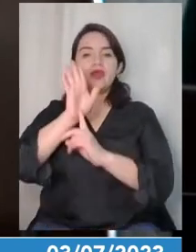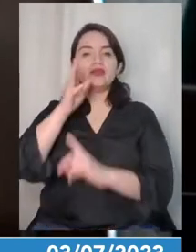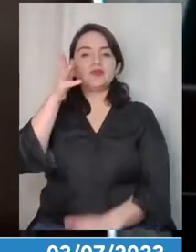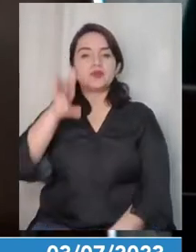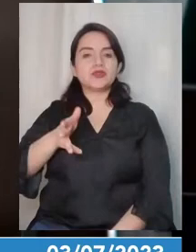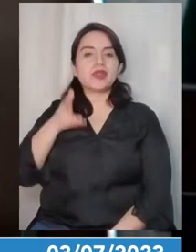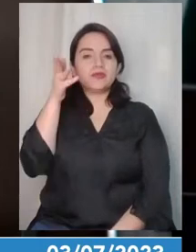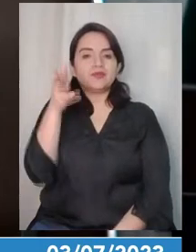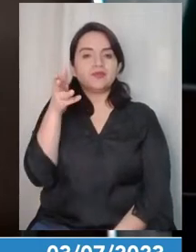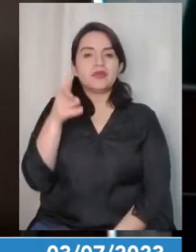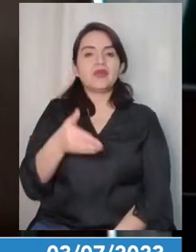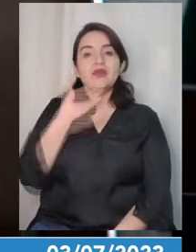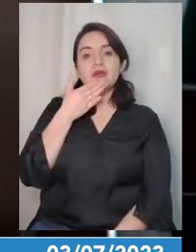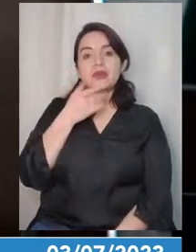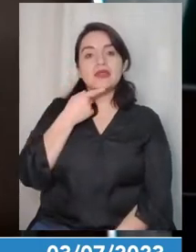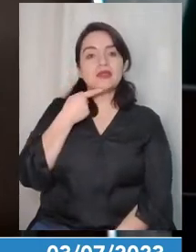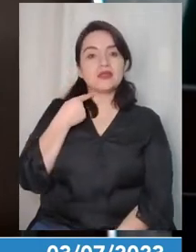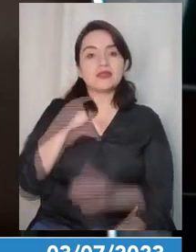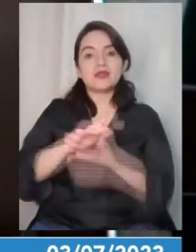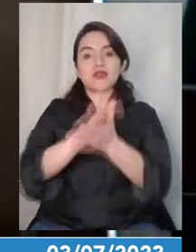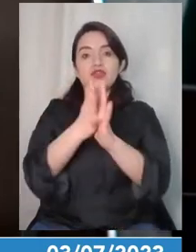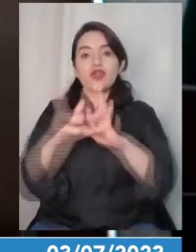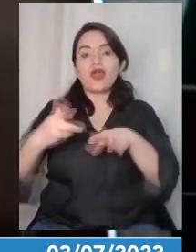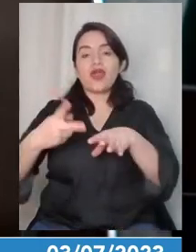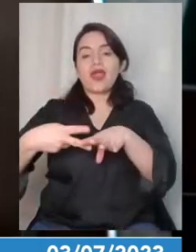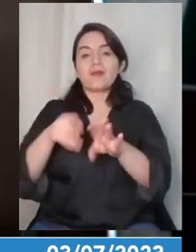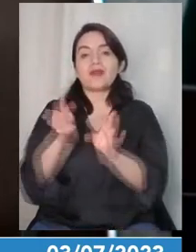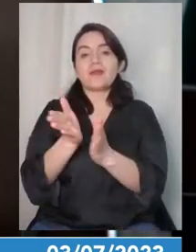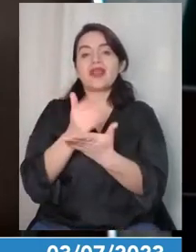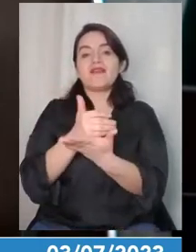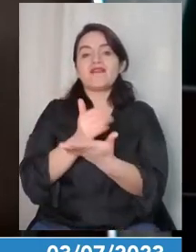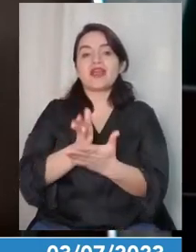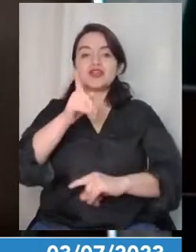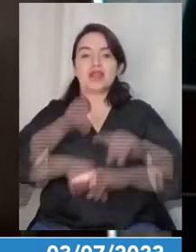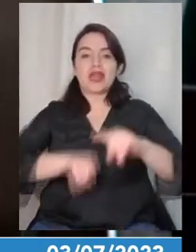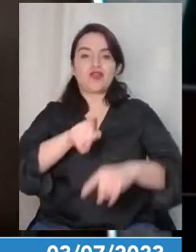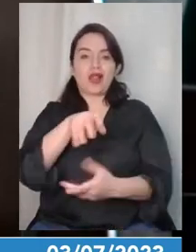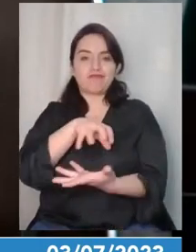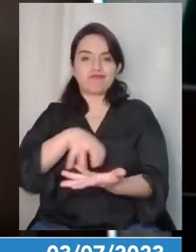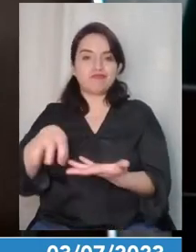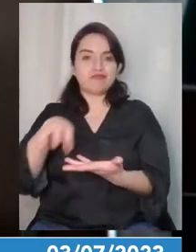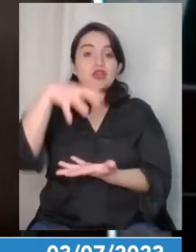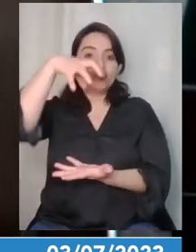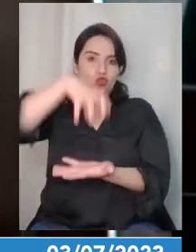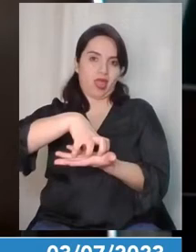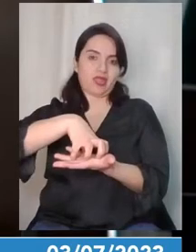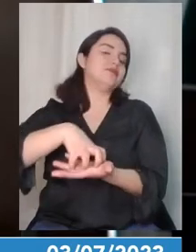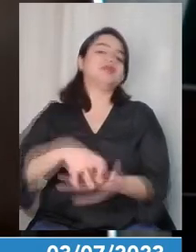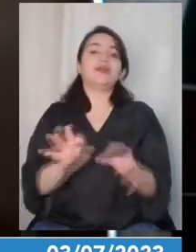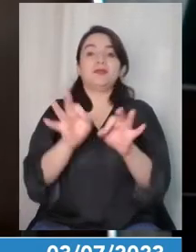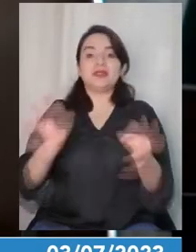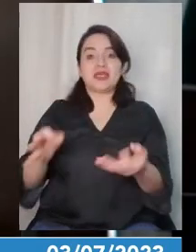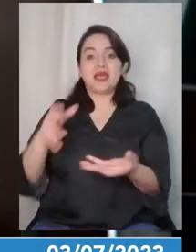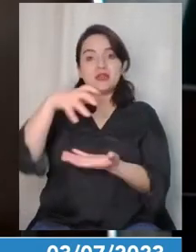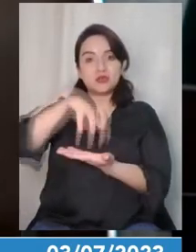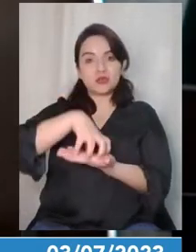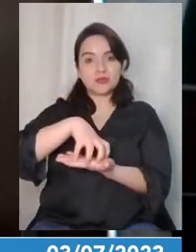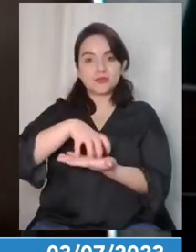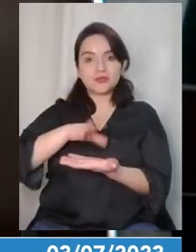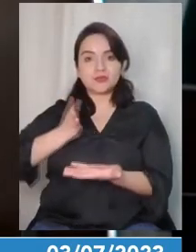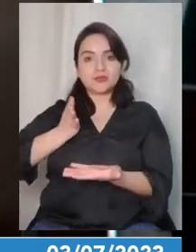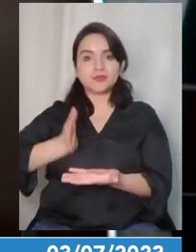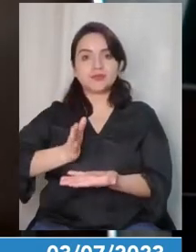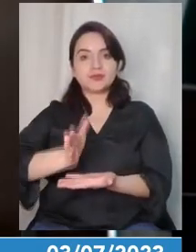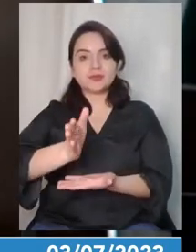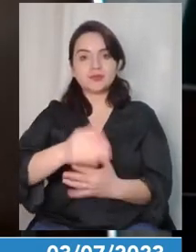de planificación territorial y sobre todo dentro de la ciudad y sobre todo en ciudades donde todavía es posible hacer las cosas